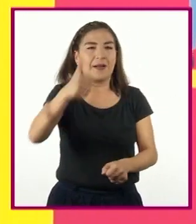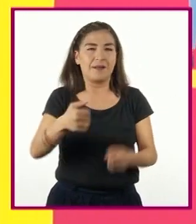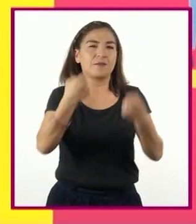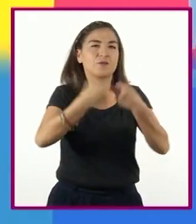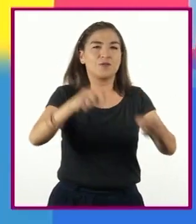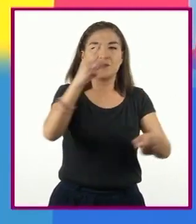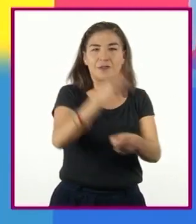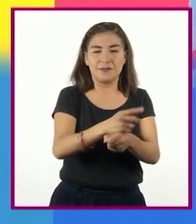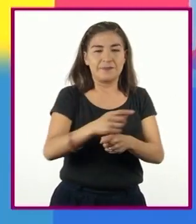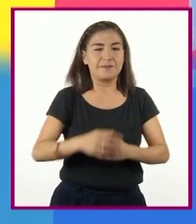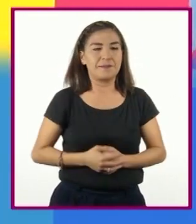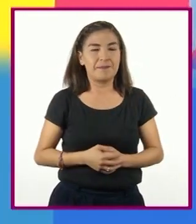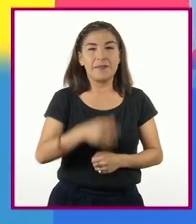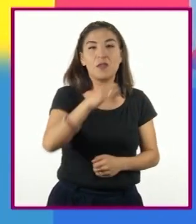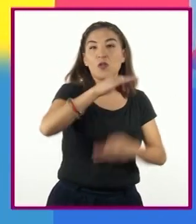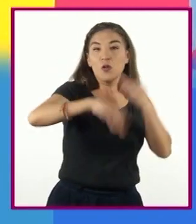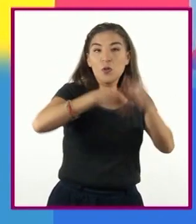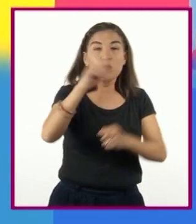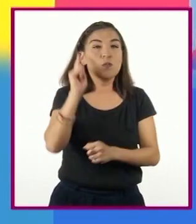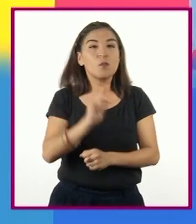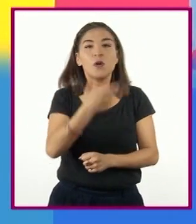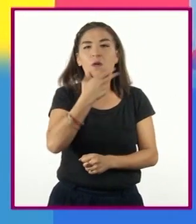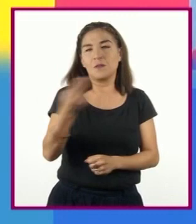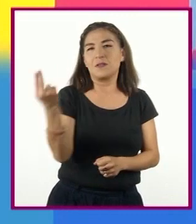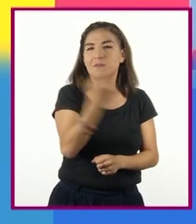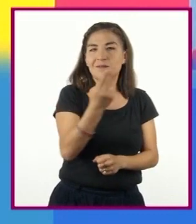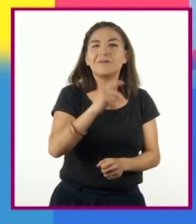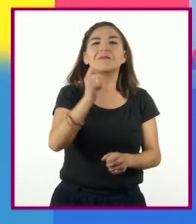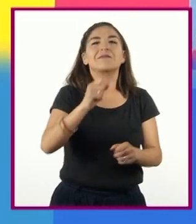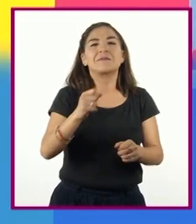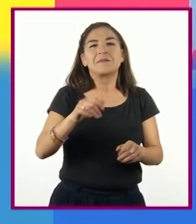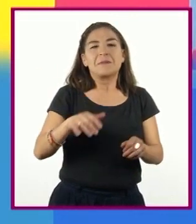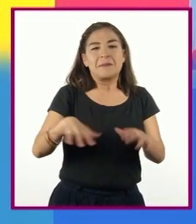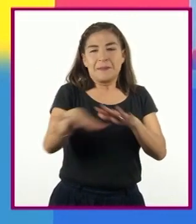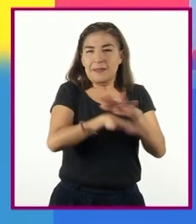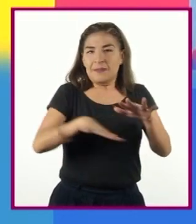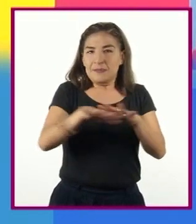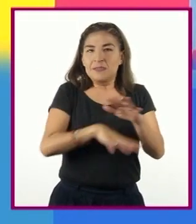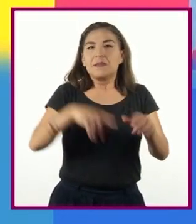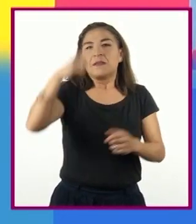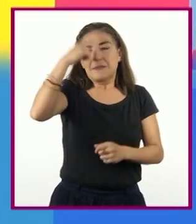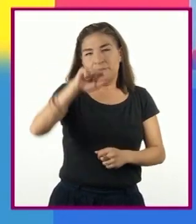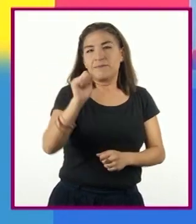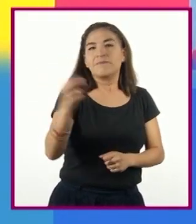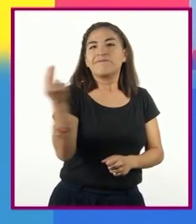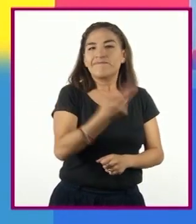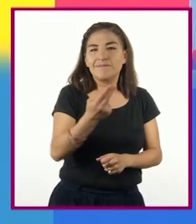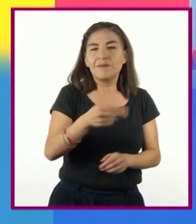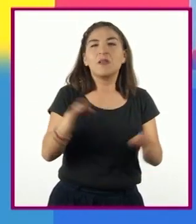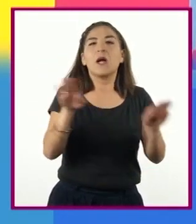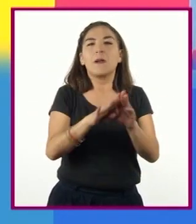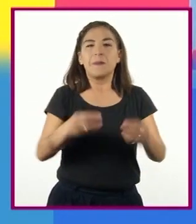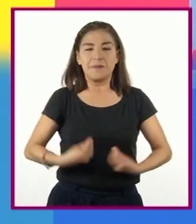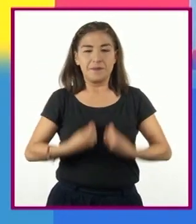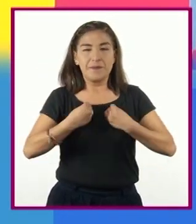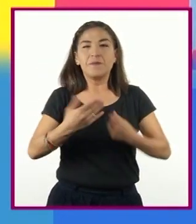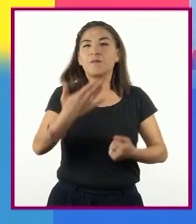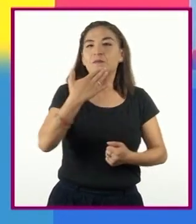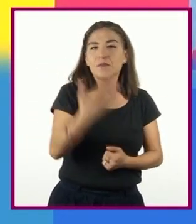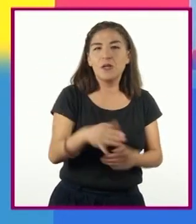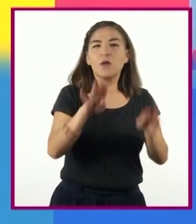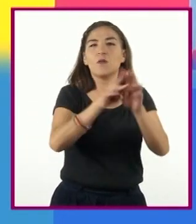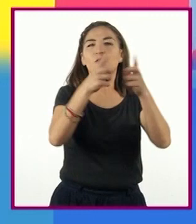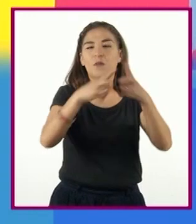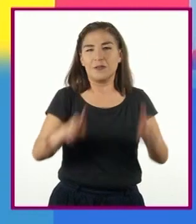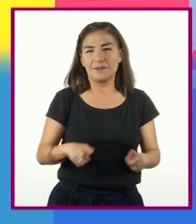sociedad. Todas y todos tenemos necesidades básicas que debemos satisfacer para poder vivir y